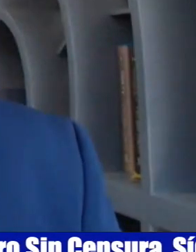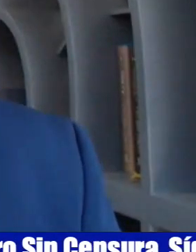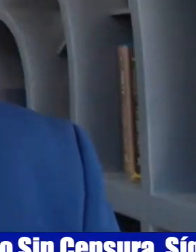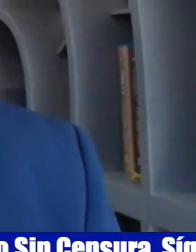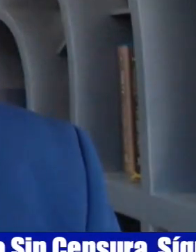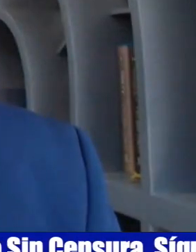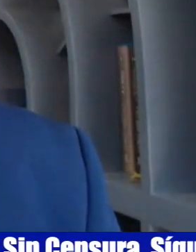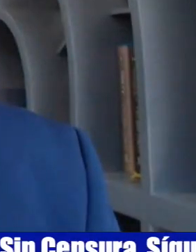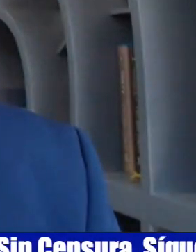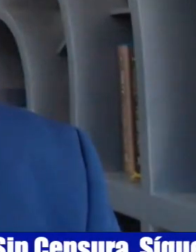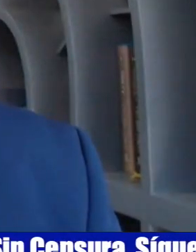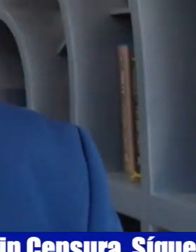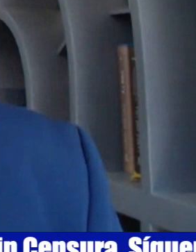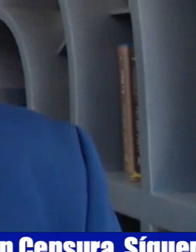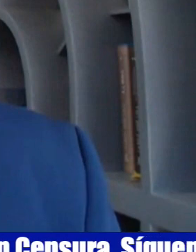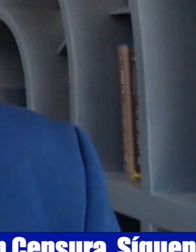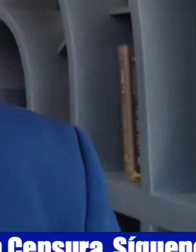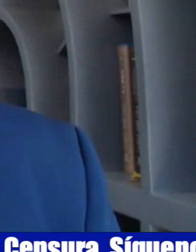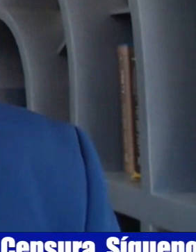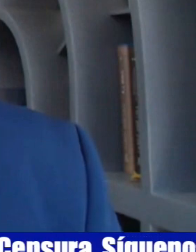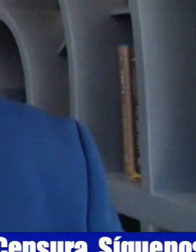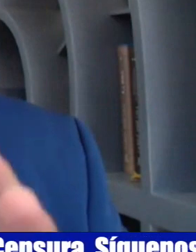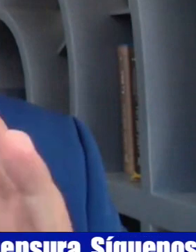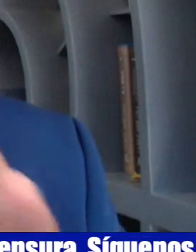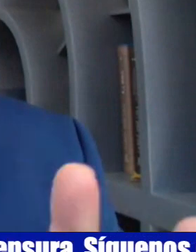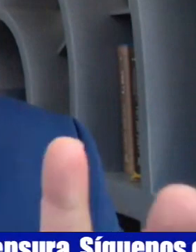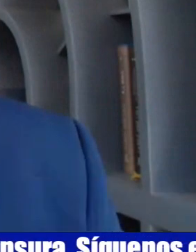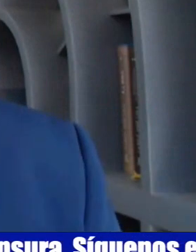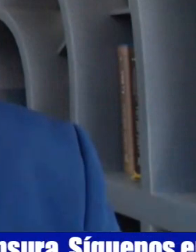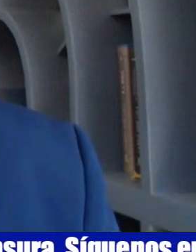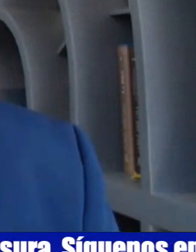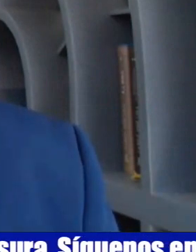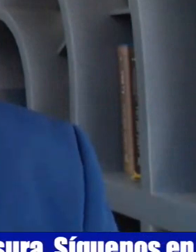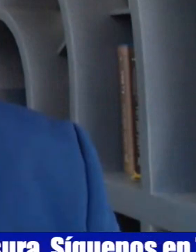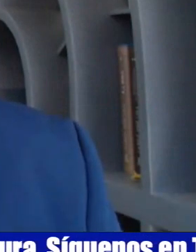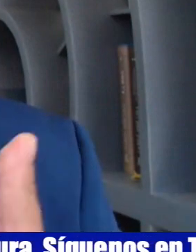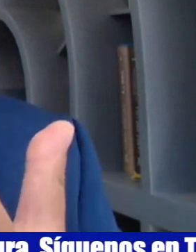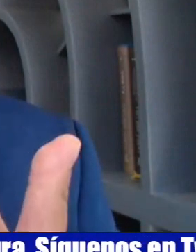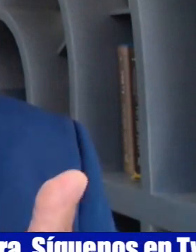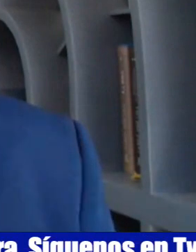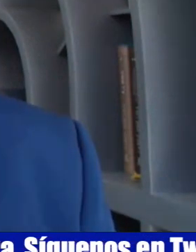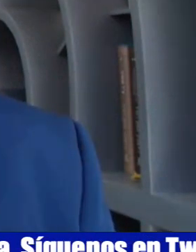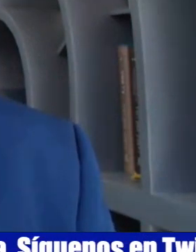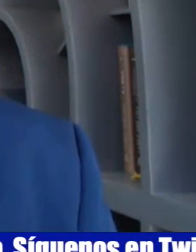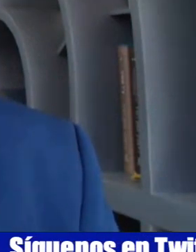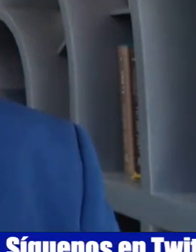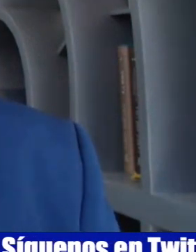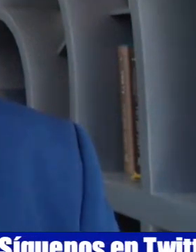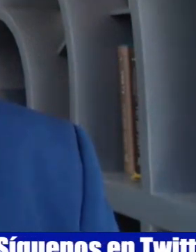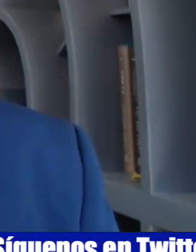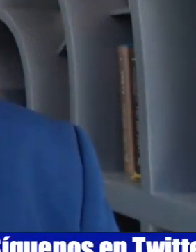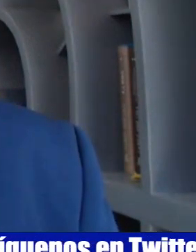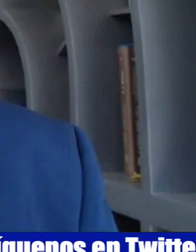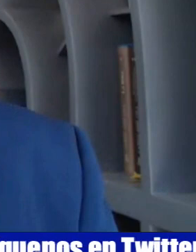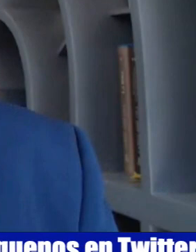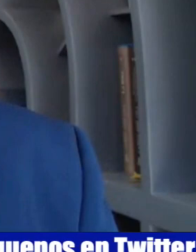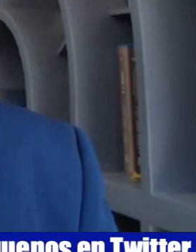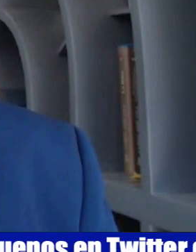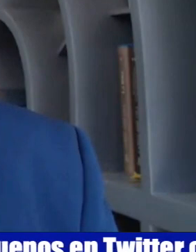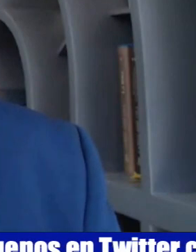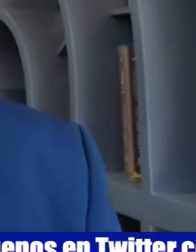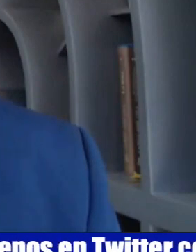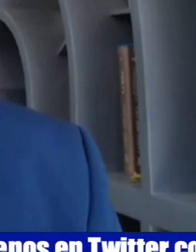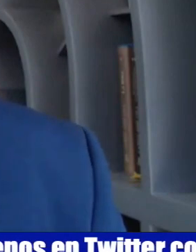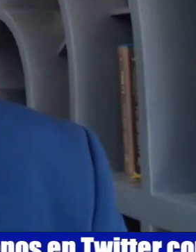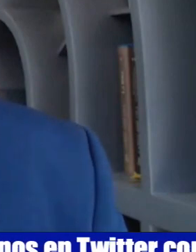le pregunten al presidente de esta manera. Se da este intercambio, hay la posibilidad de que el presidente López